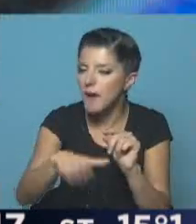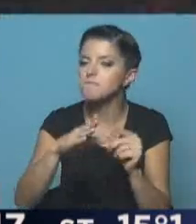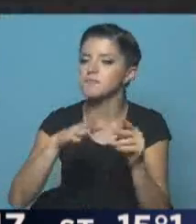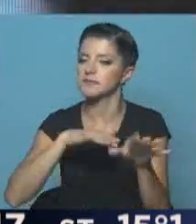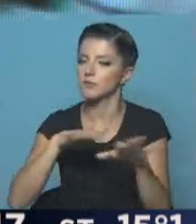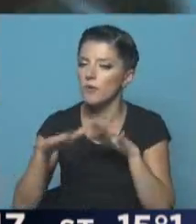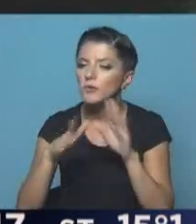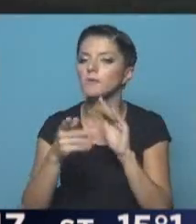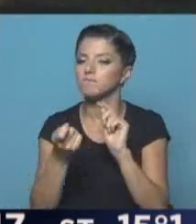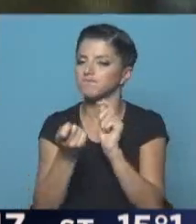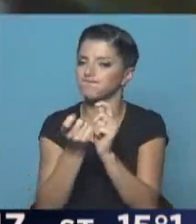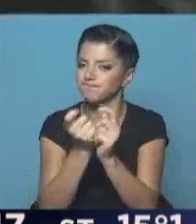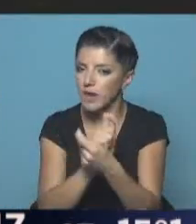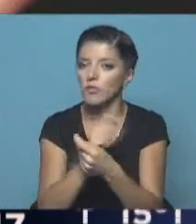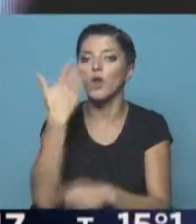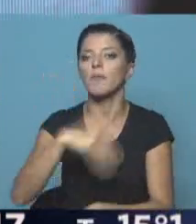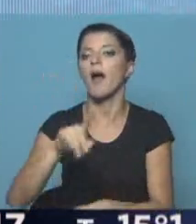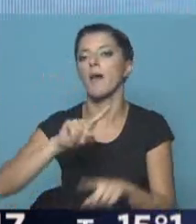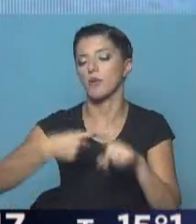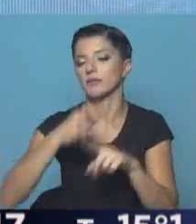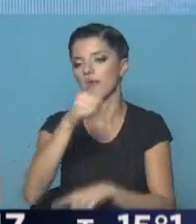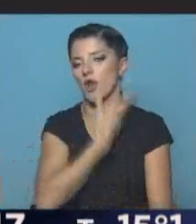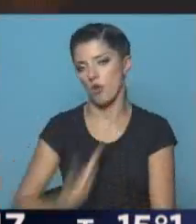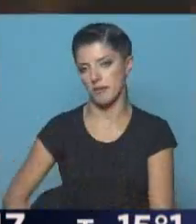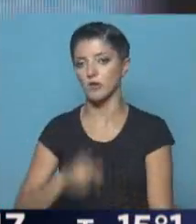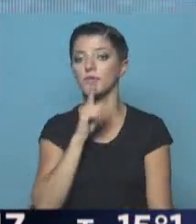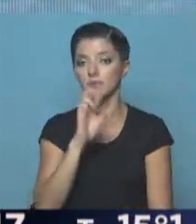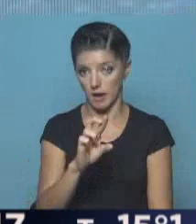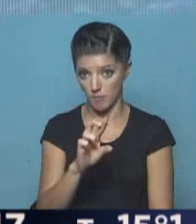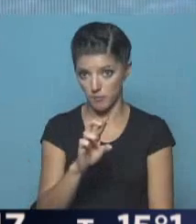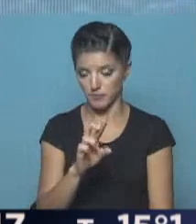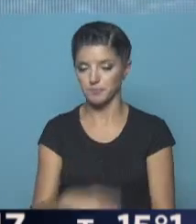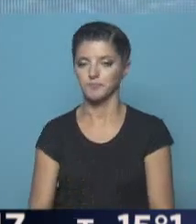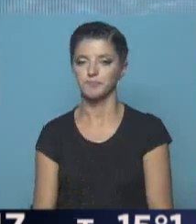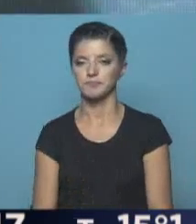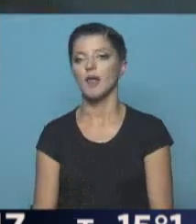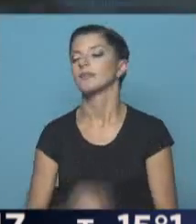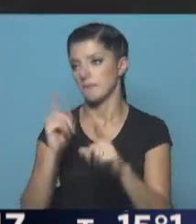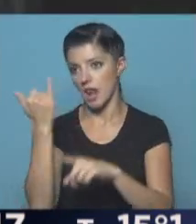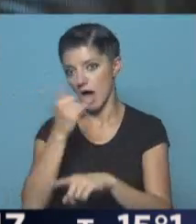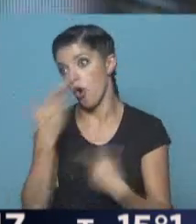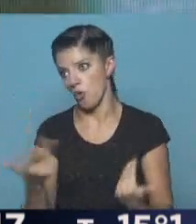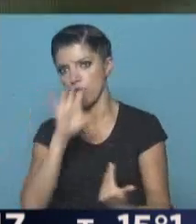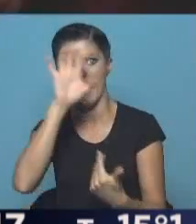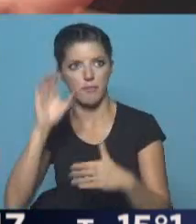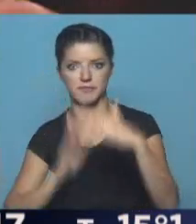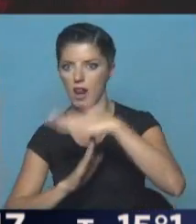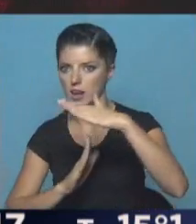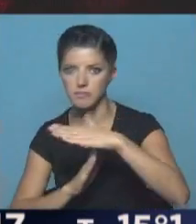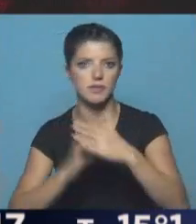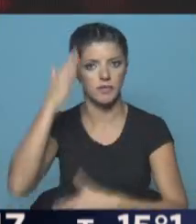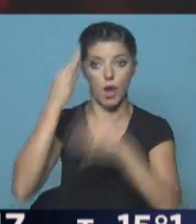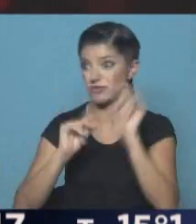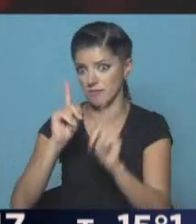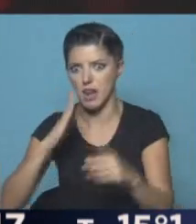digamos, de lo que va a ser políticamente el gobierno de Trump, o lo que viene siendo hasta ahora. Obviamente hay límites federales, hay límites legislativos, hay límites